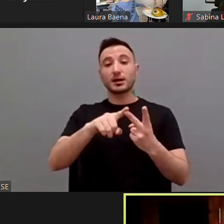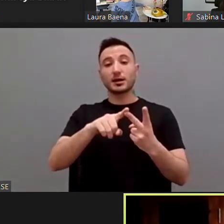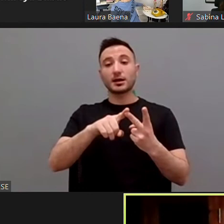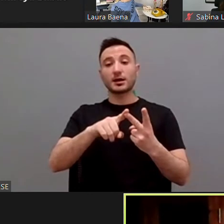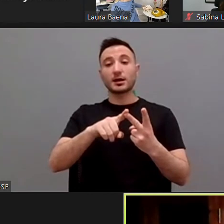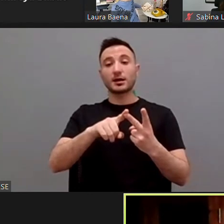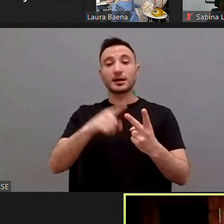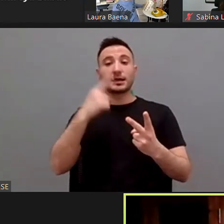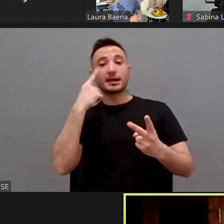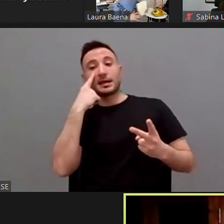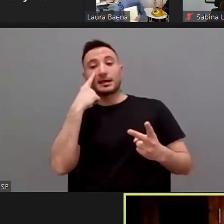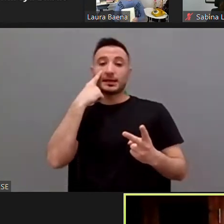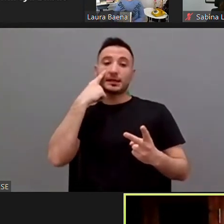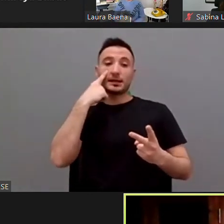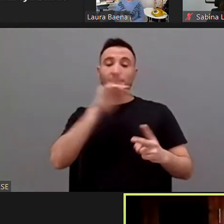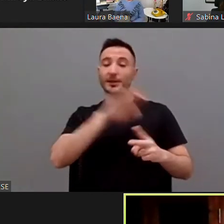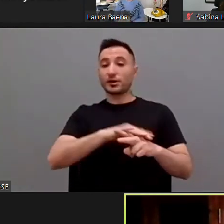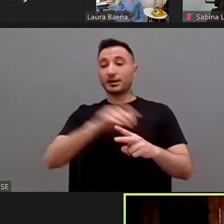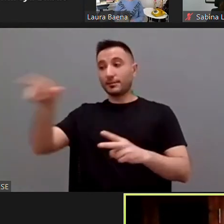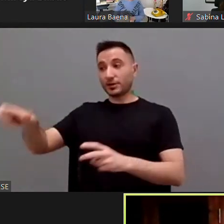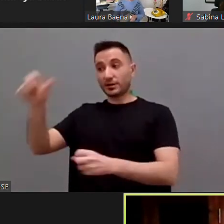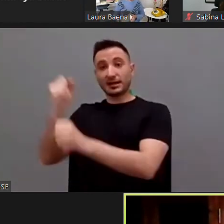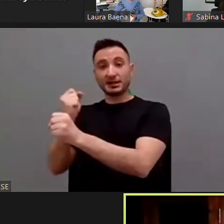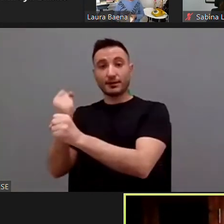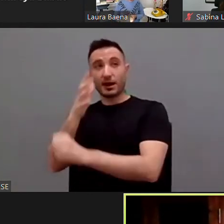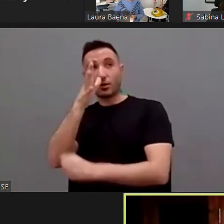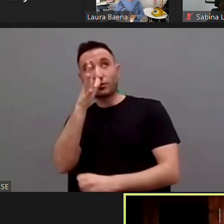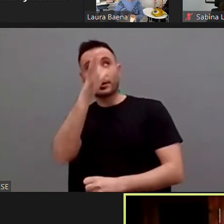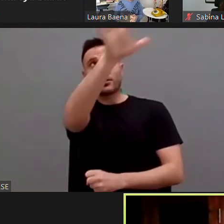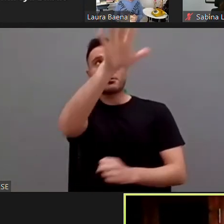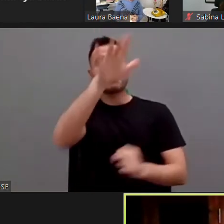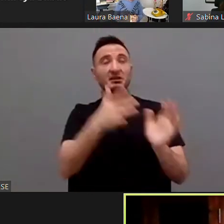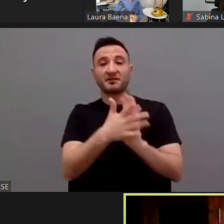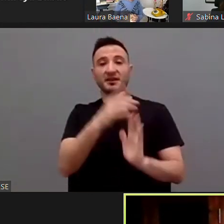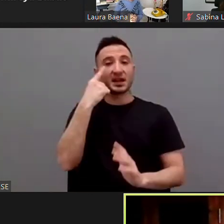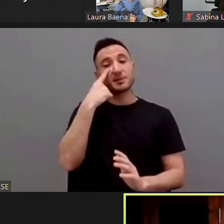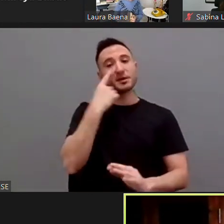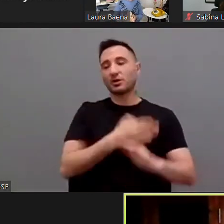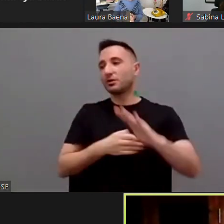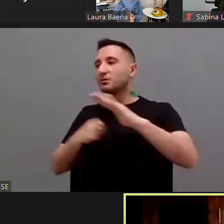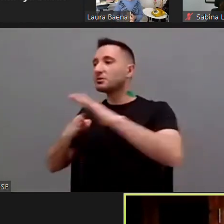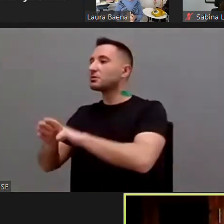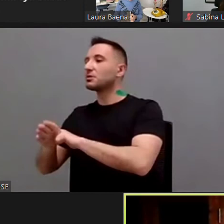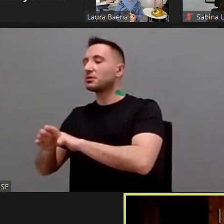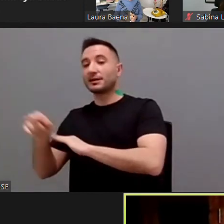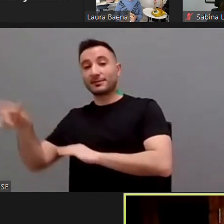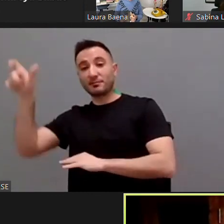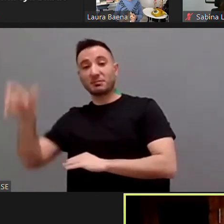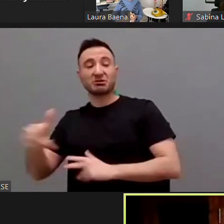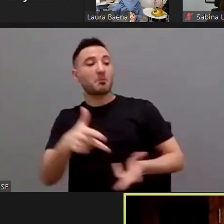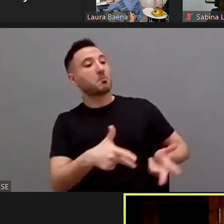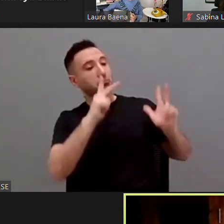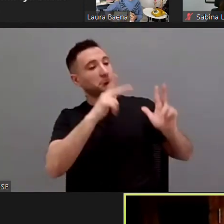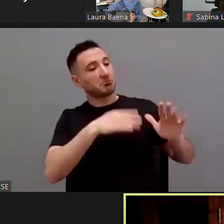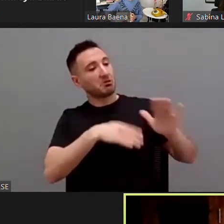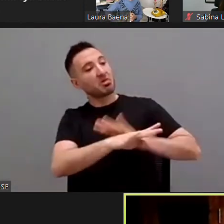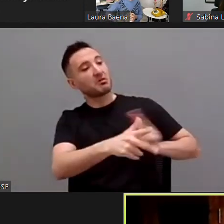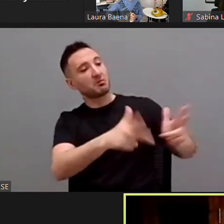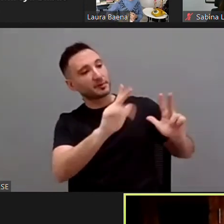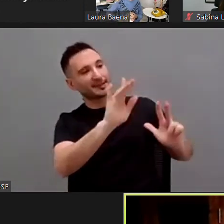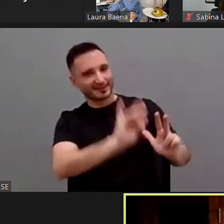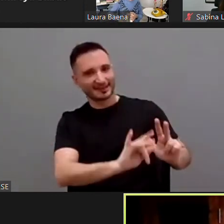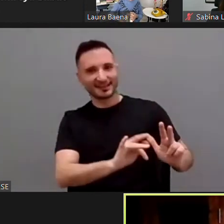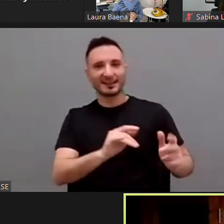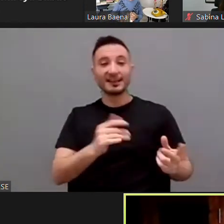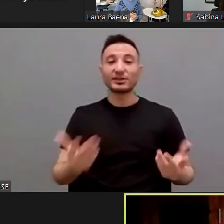propio trabajador, no va a haber problema en que el trabajador le permita acceder. Otra cosa es que se origine esa